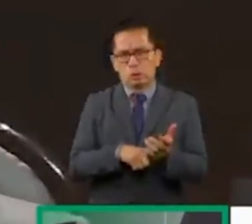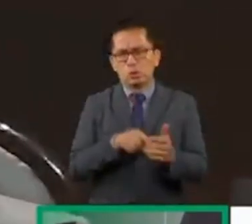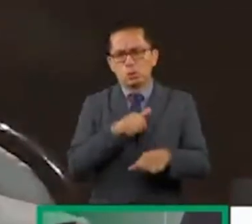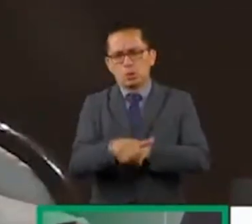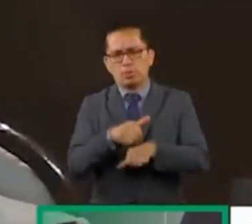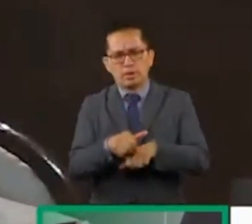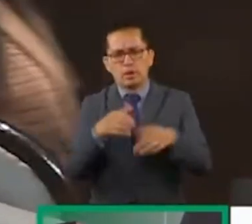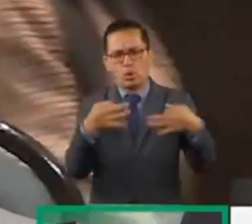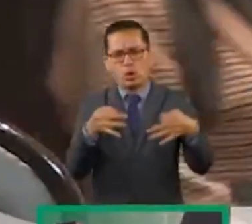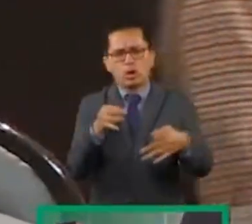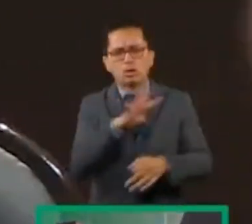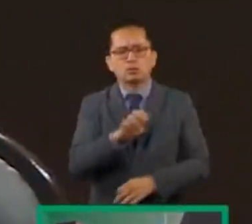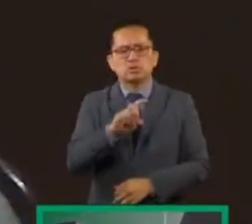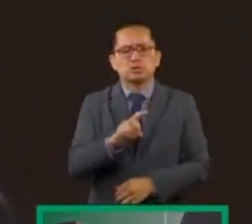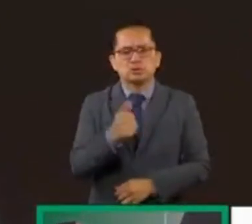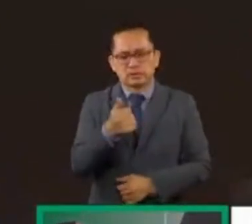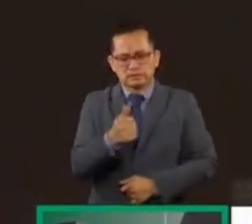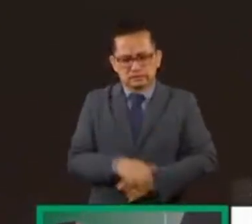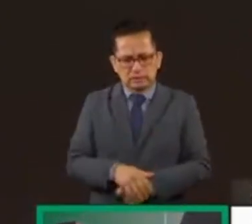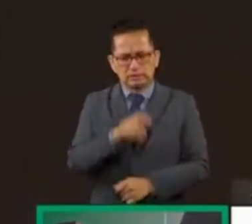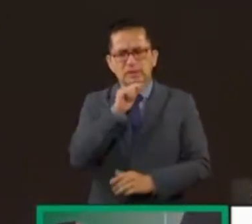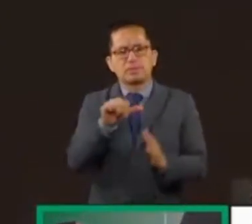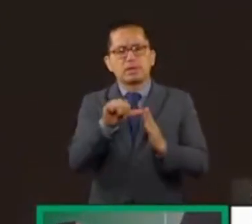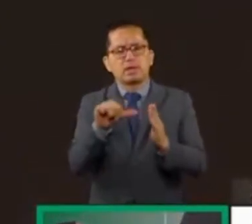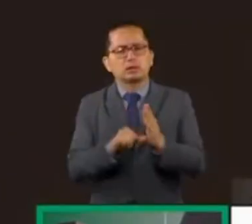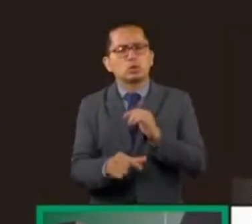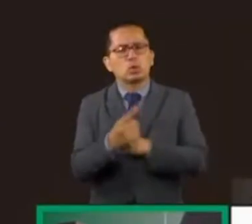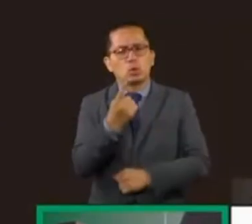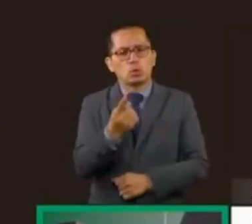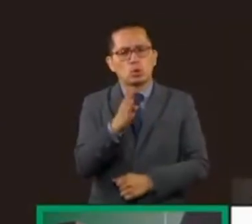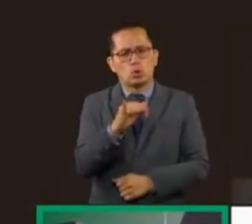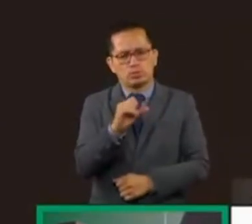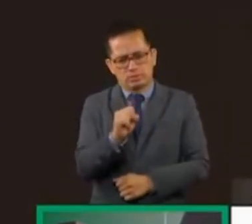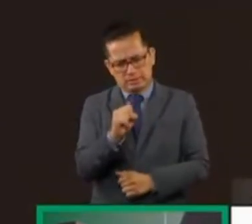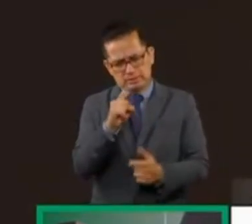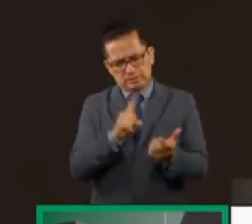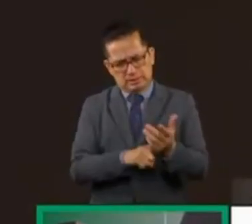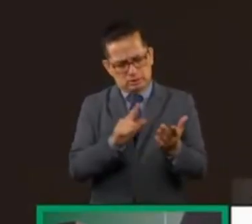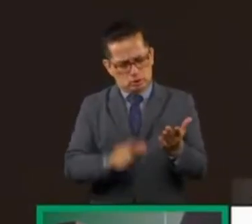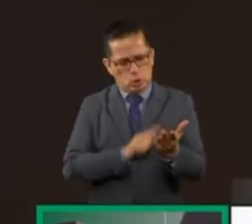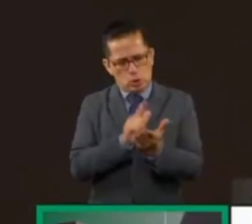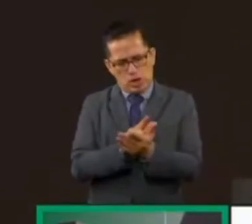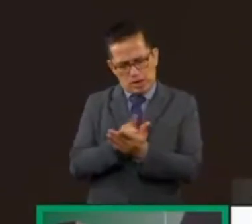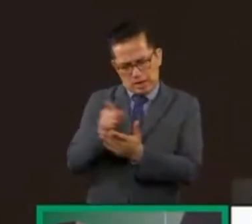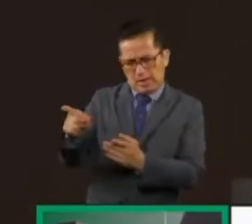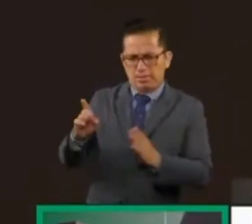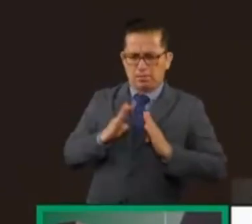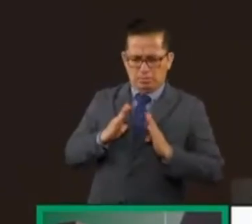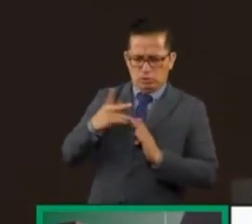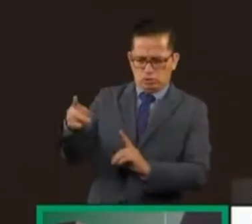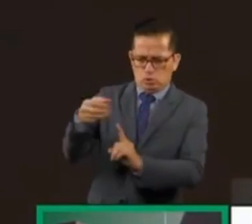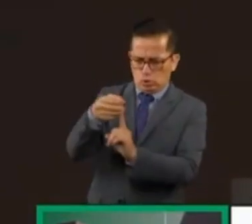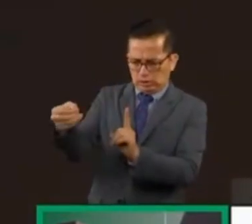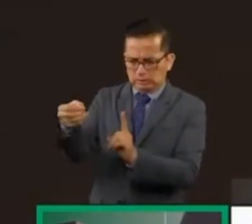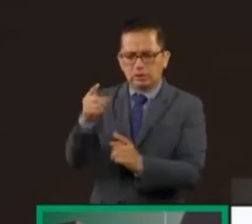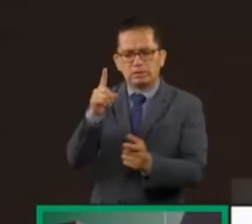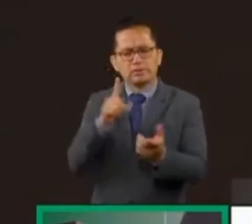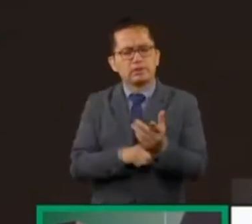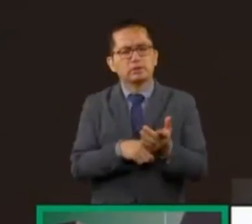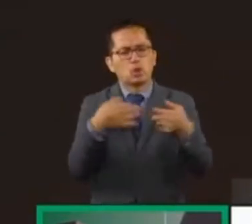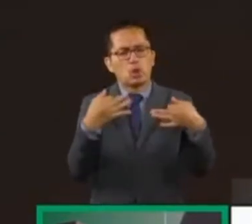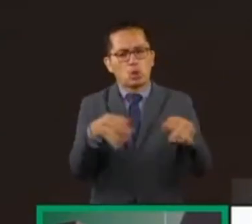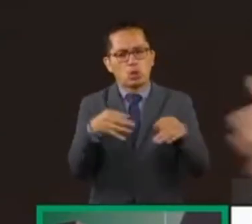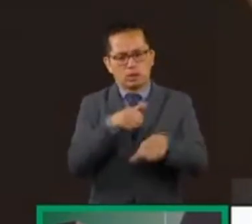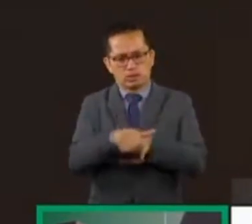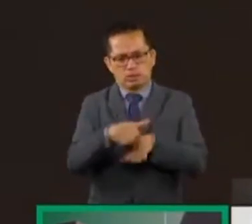artículo 1 bis de la Ley Orgánica del Ejército y Fuerzas Aéreas Mexicanos, que está en la